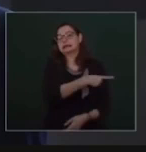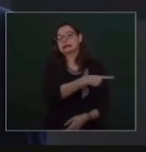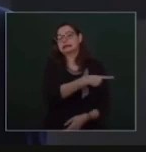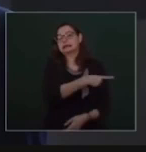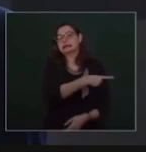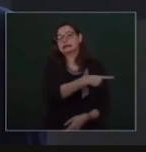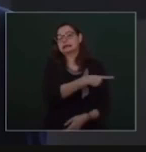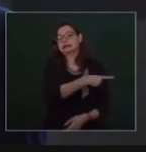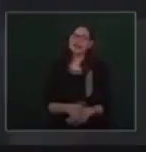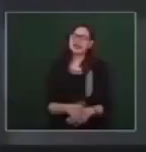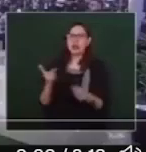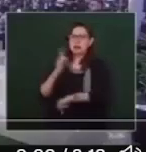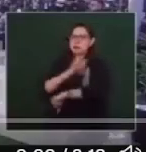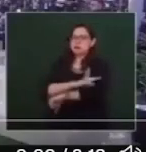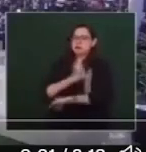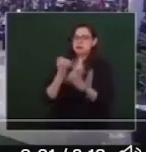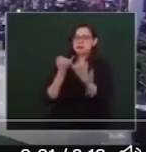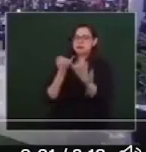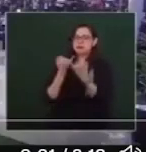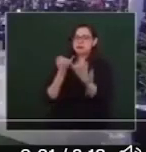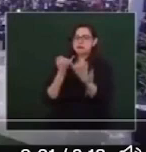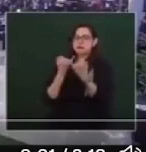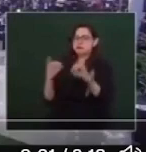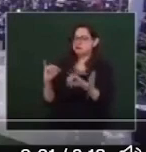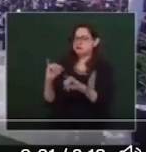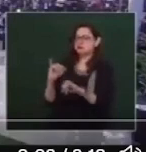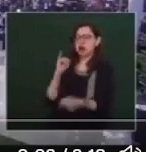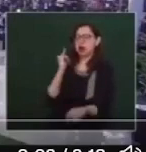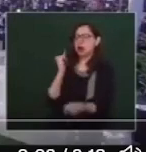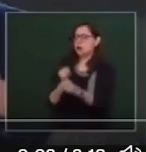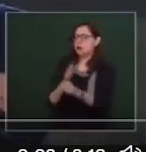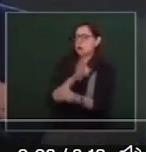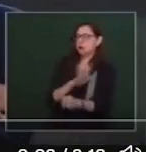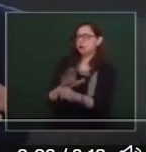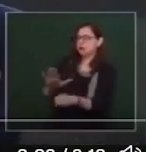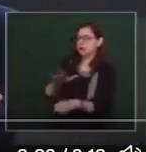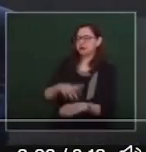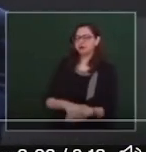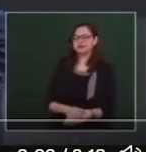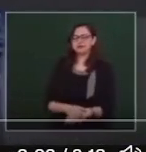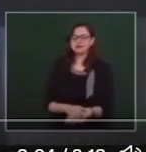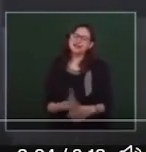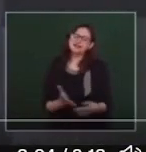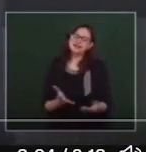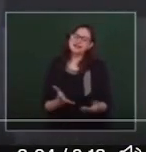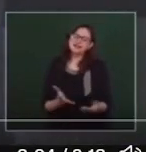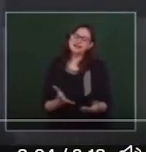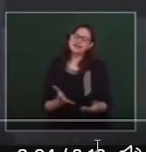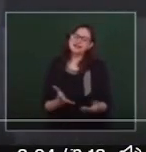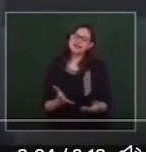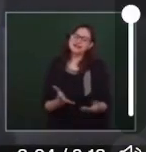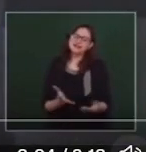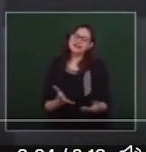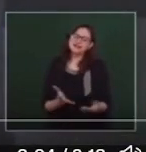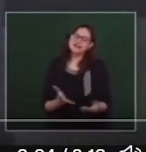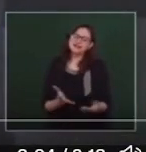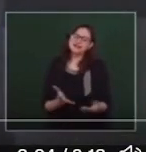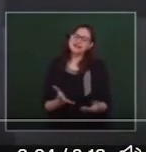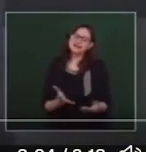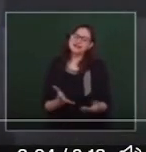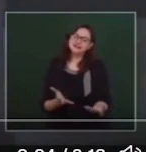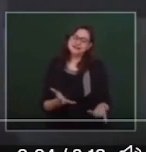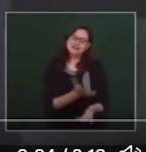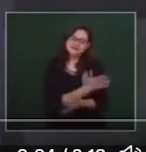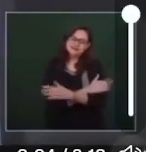la boca un abrazo para con la boca y estoy cerrada no gente ante ya esta inauguración